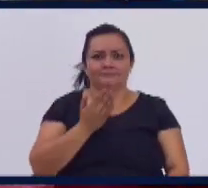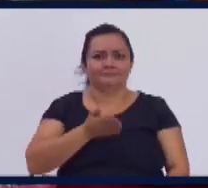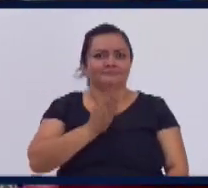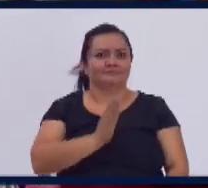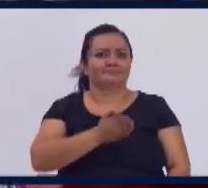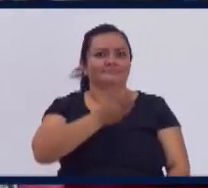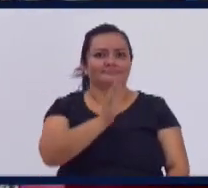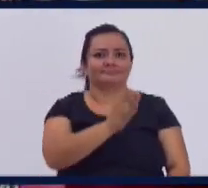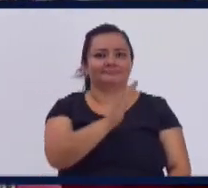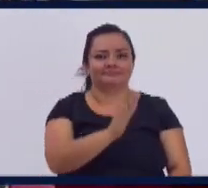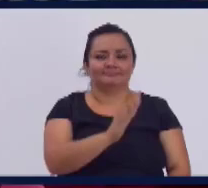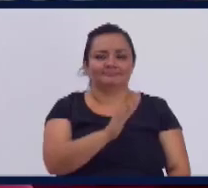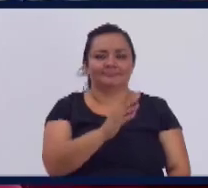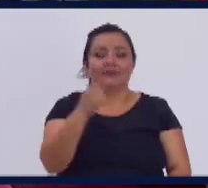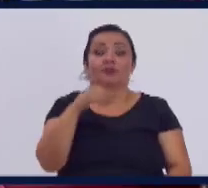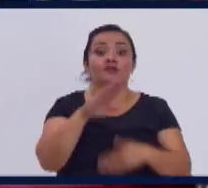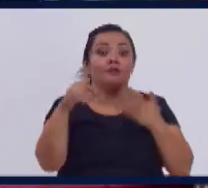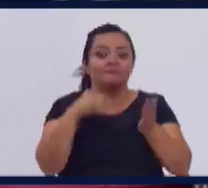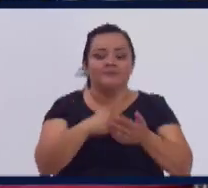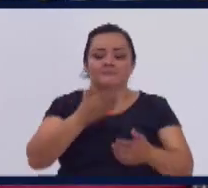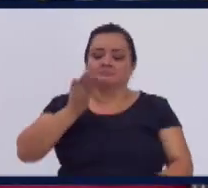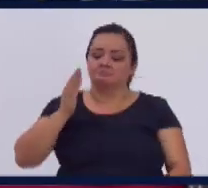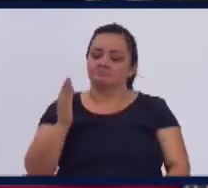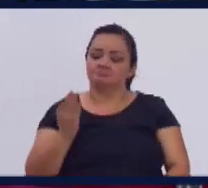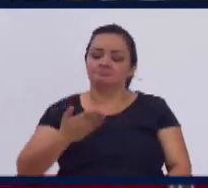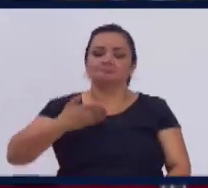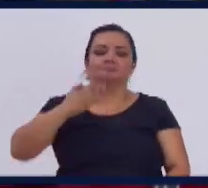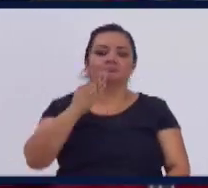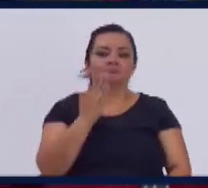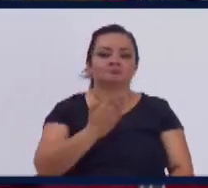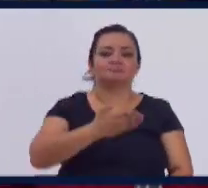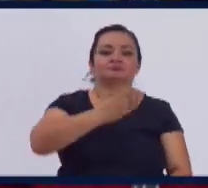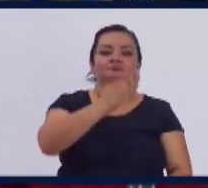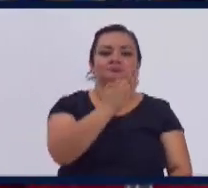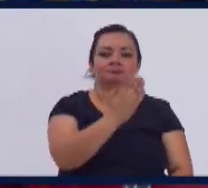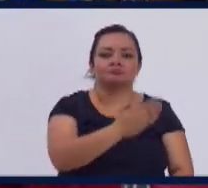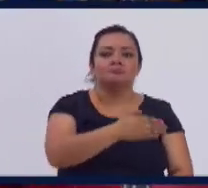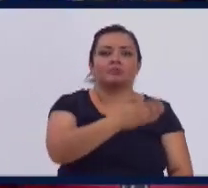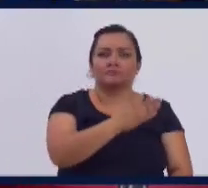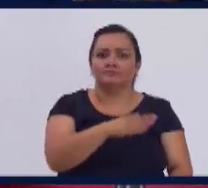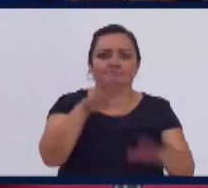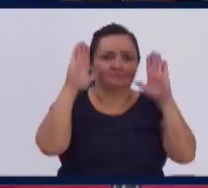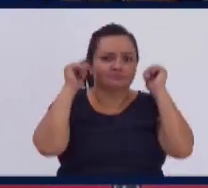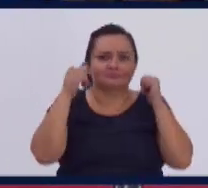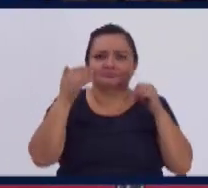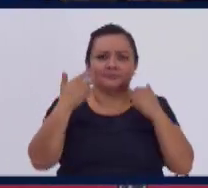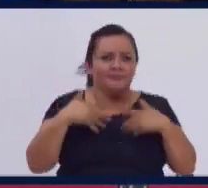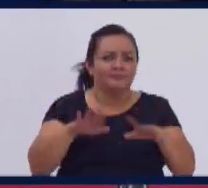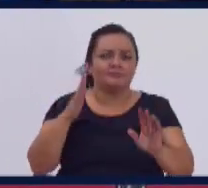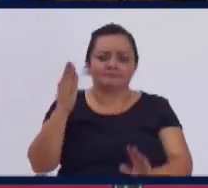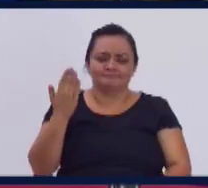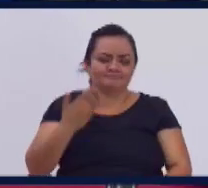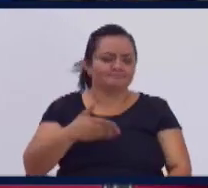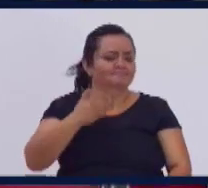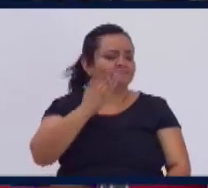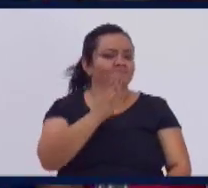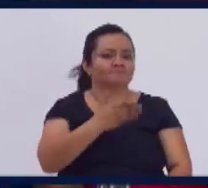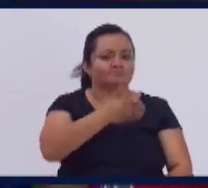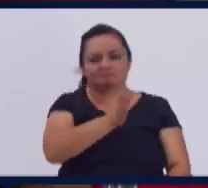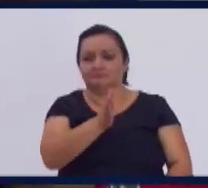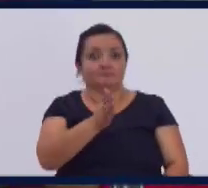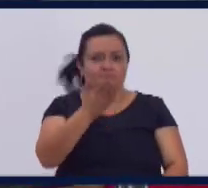El burro solo, él atravesaba el pueblo tranquilo, algunas calles ya pavimentadas, otras de piedra, pero el burro no se